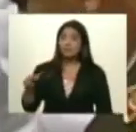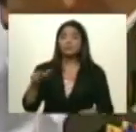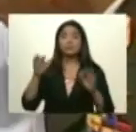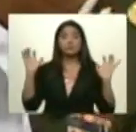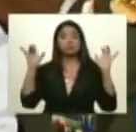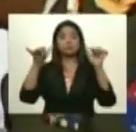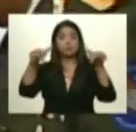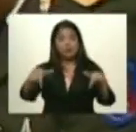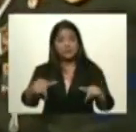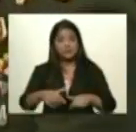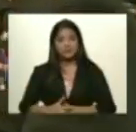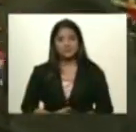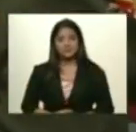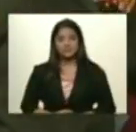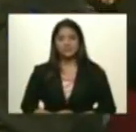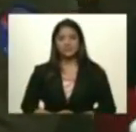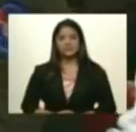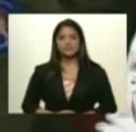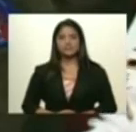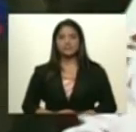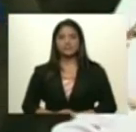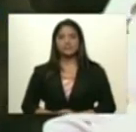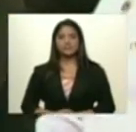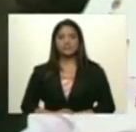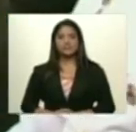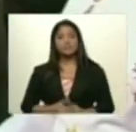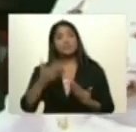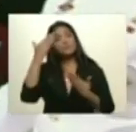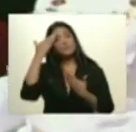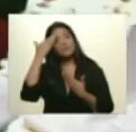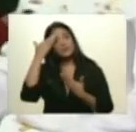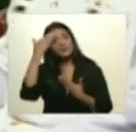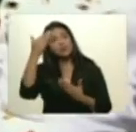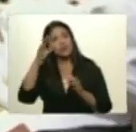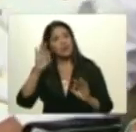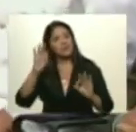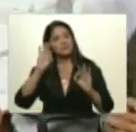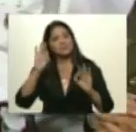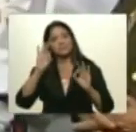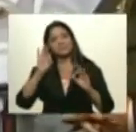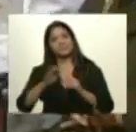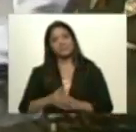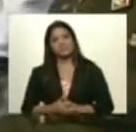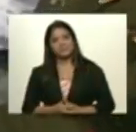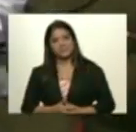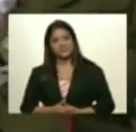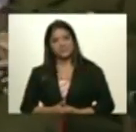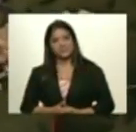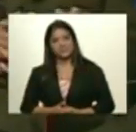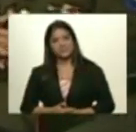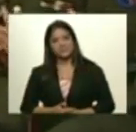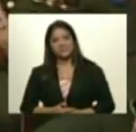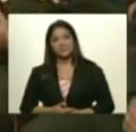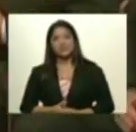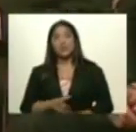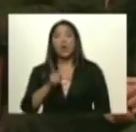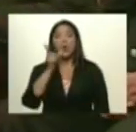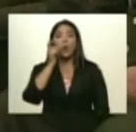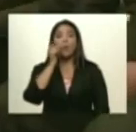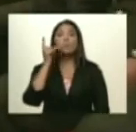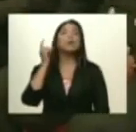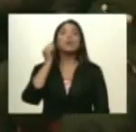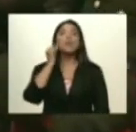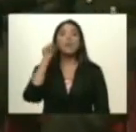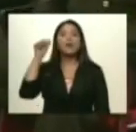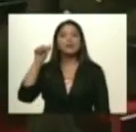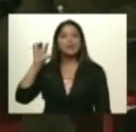quiero saludar de manera muy especial a los hombres y mujeres de